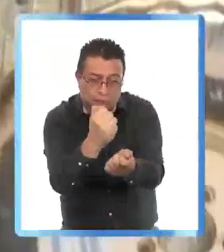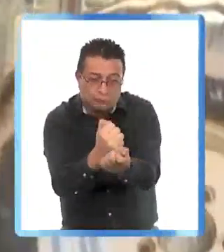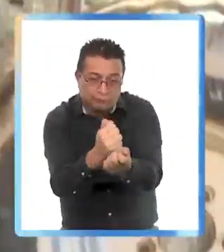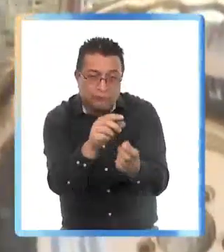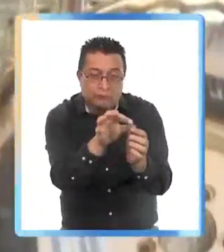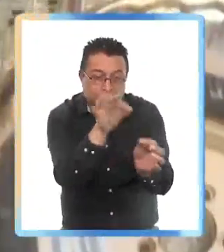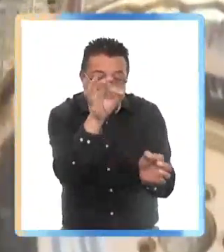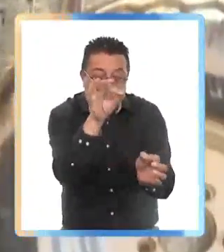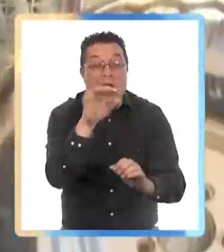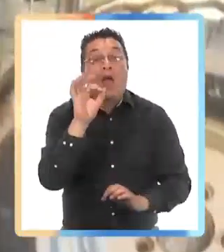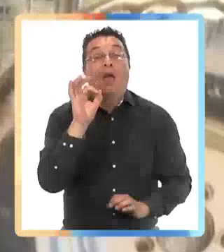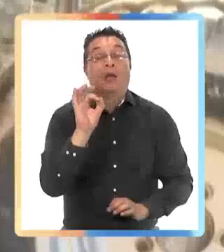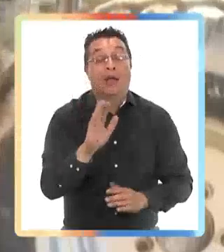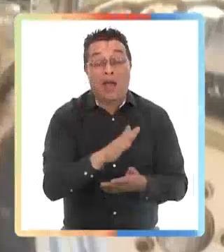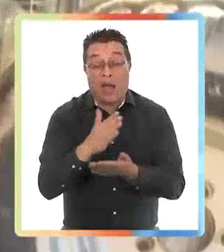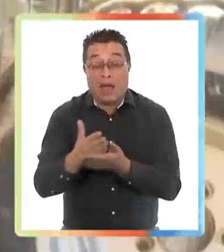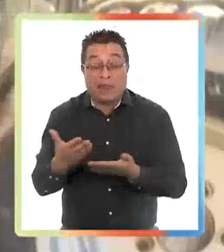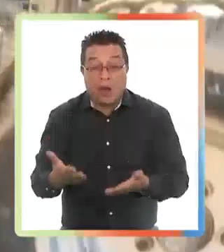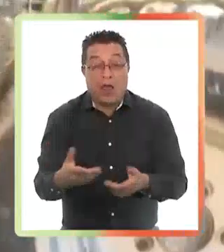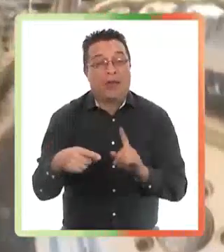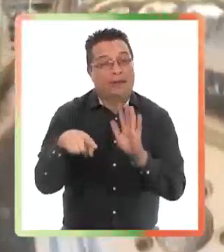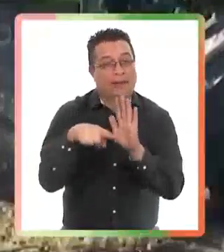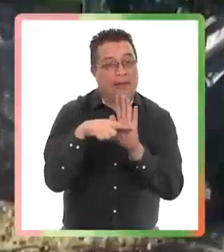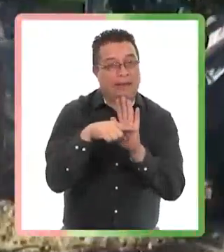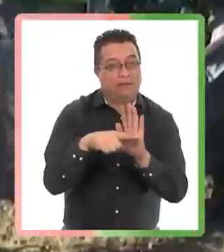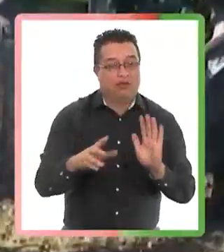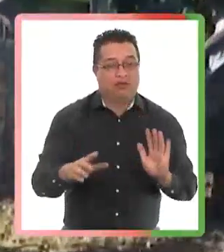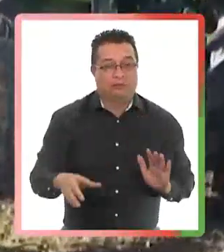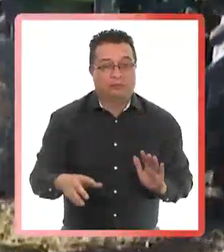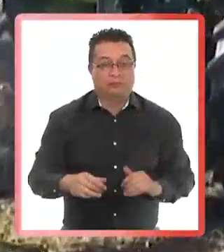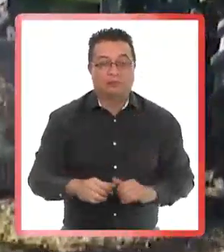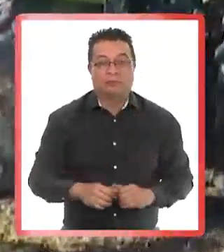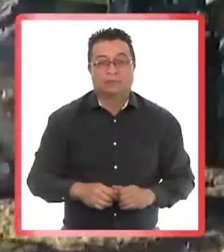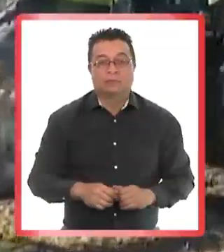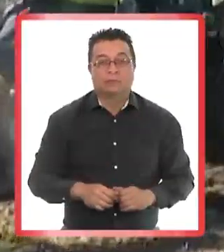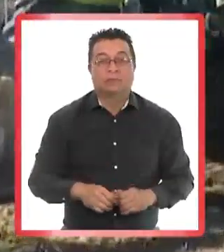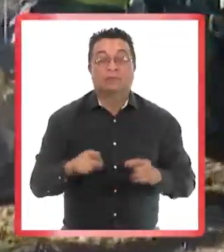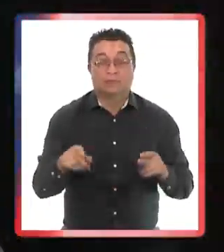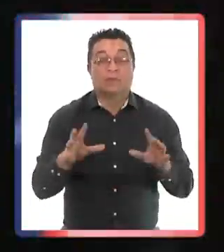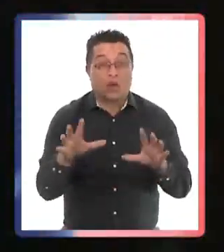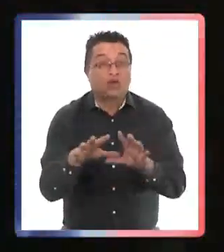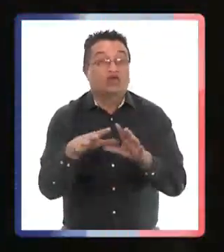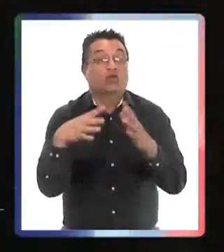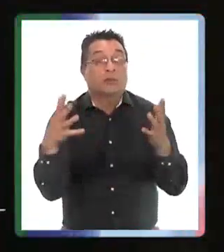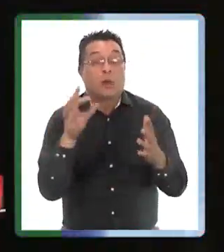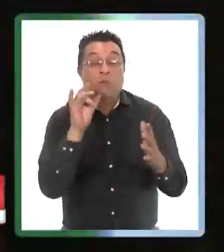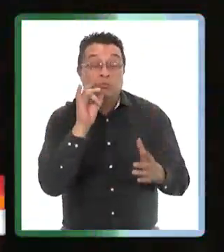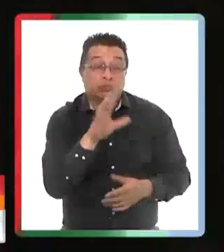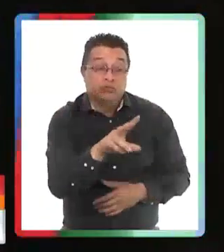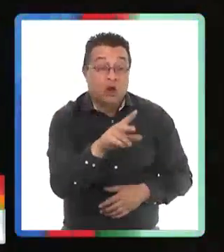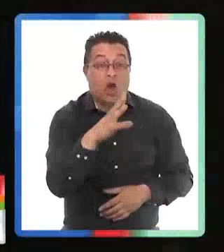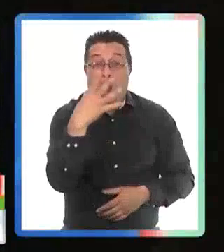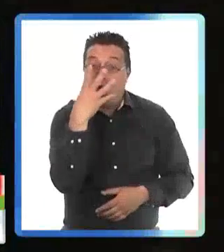toma muestras, se hace el panel viral y han salido hasta el día de hoy negativos. En caso de que se sorprenda, por ejemplo, un